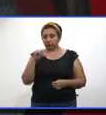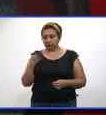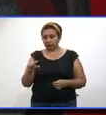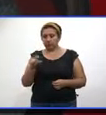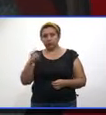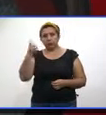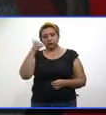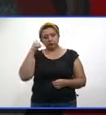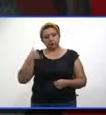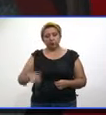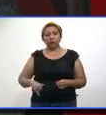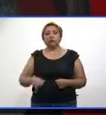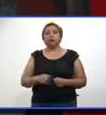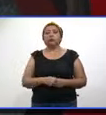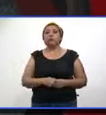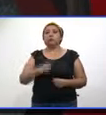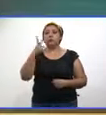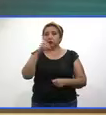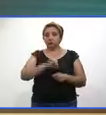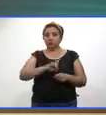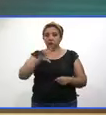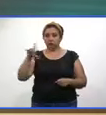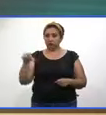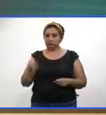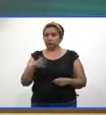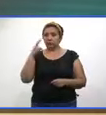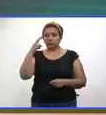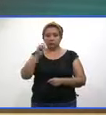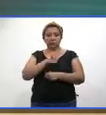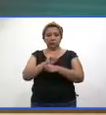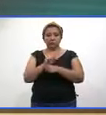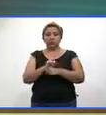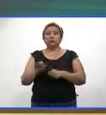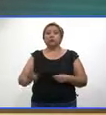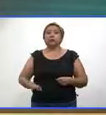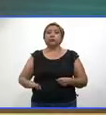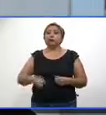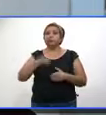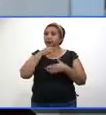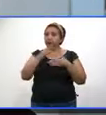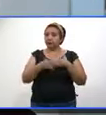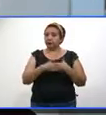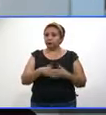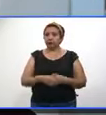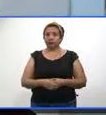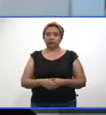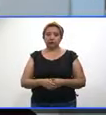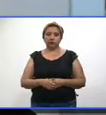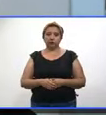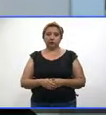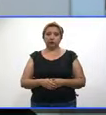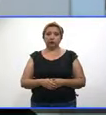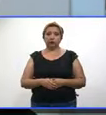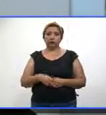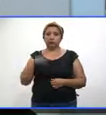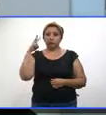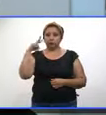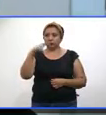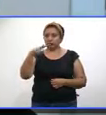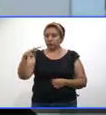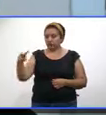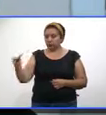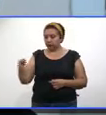un teléfono celular. 2 días después se localizó un vehículo con las características reportadas. Con los sobrevuelos del